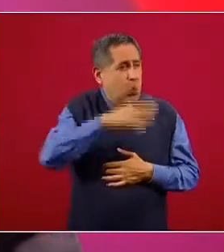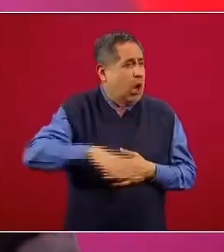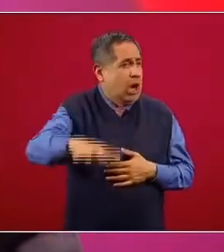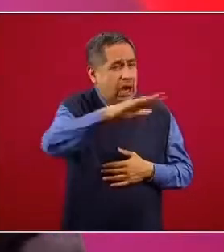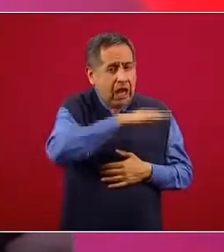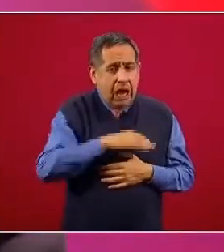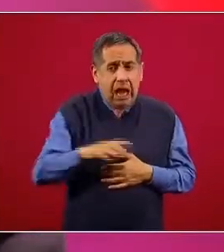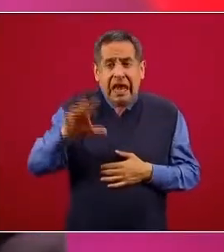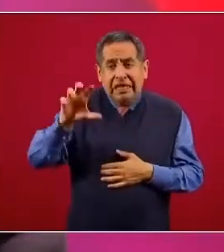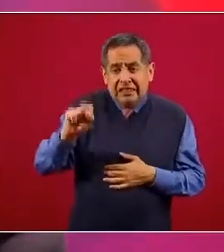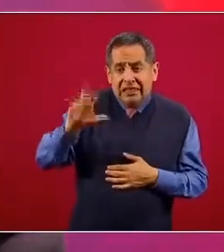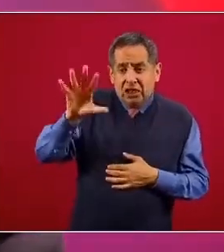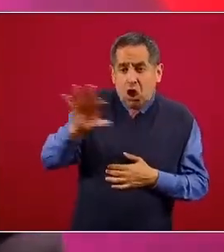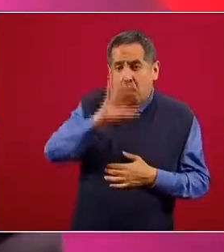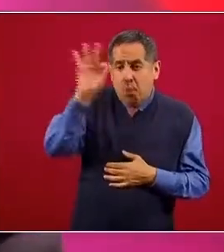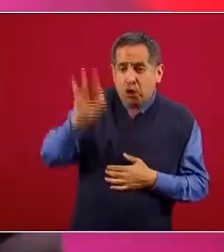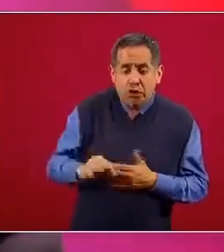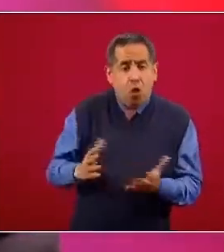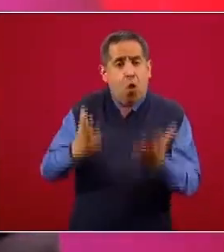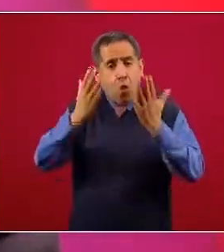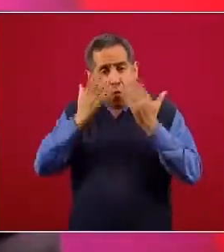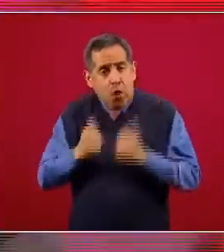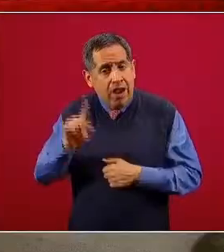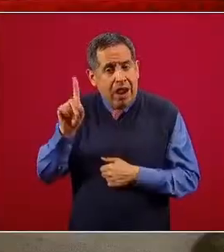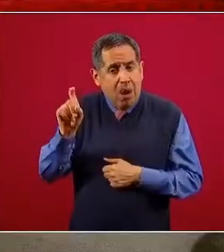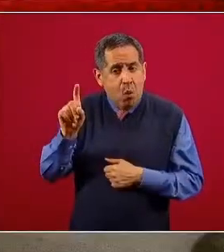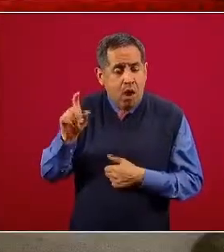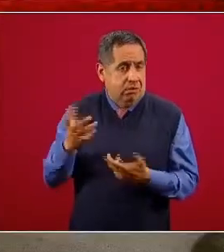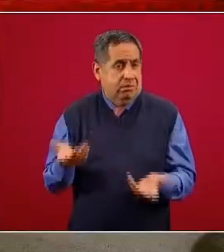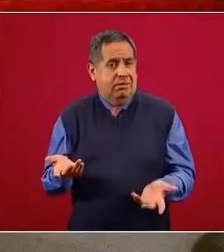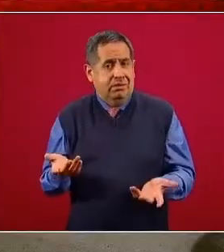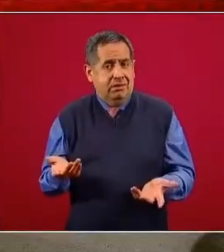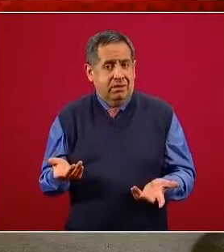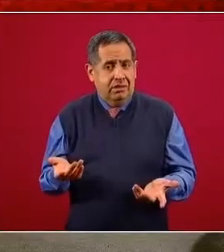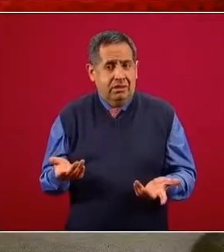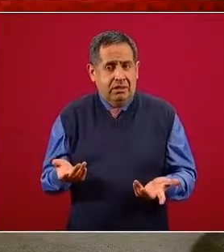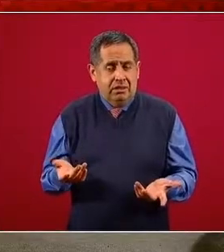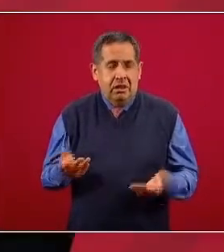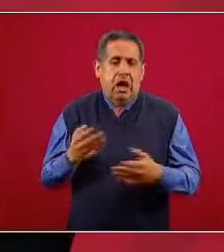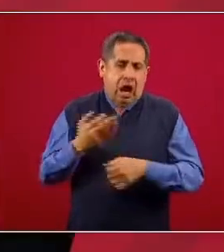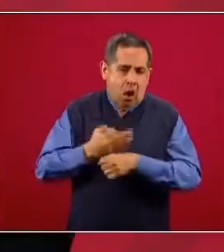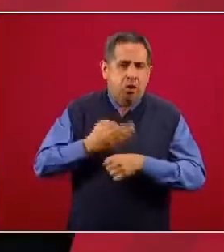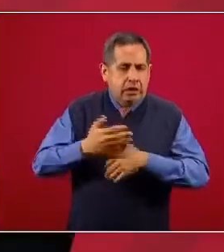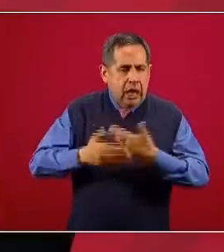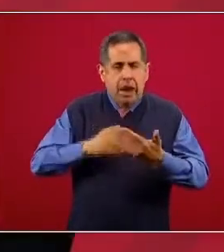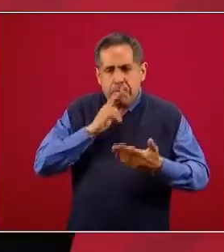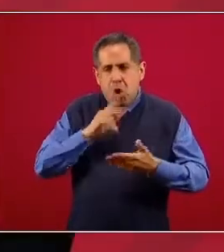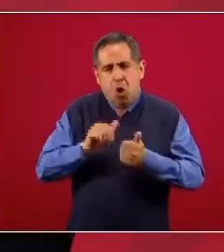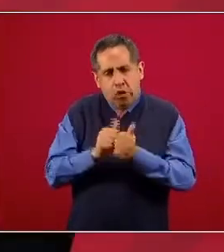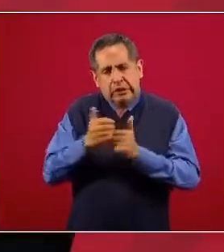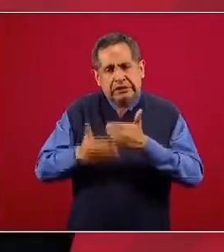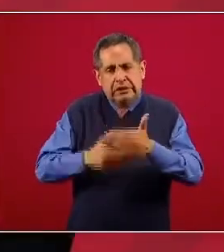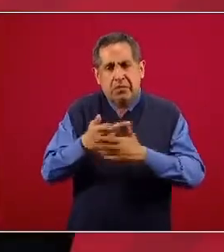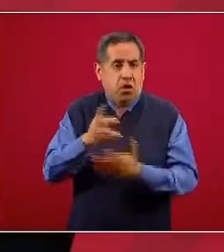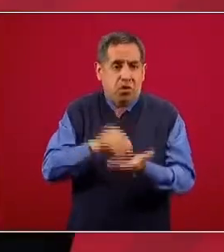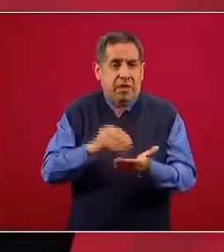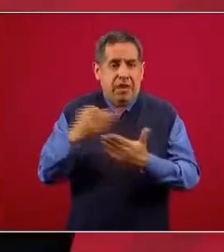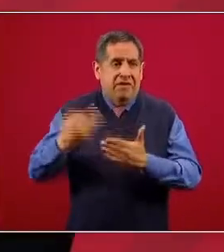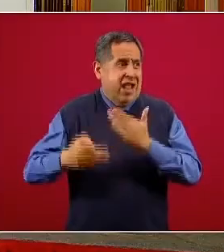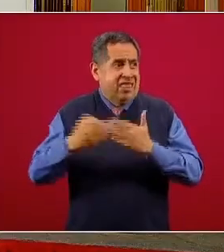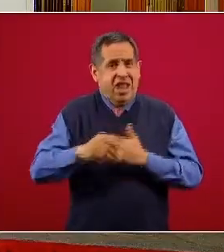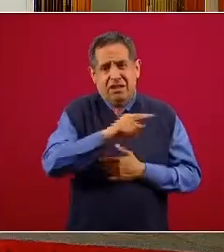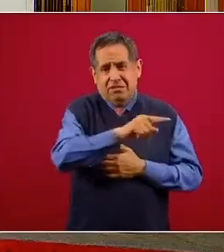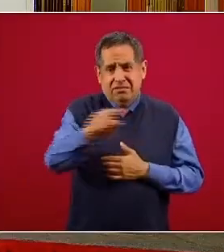que 65% no tiene agua. Esto ha mejorado lentamente, pero todavía tenemos una carencia